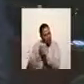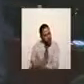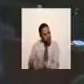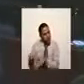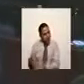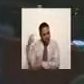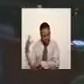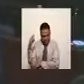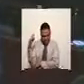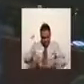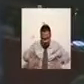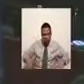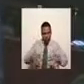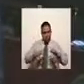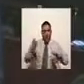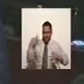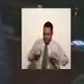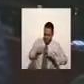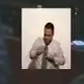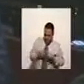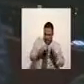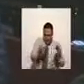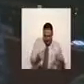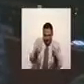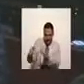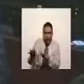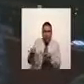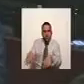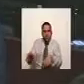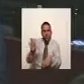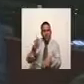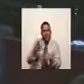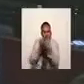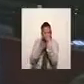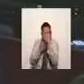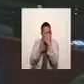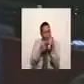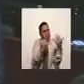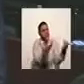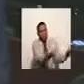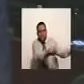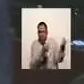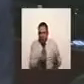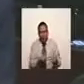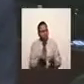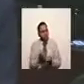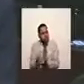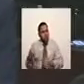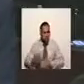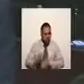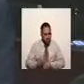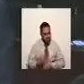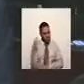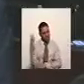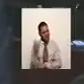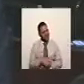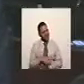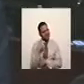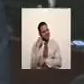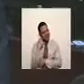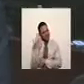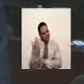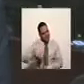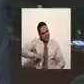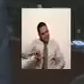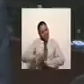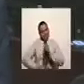La verdad es que esto, desde el punto de vista del derecho internacional, tiene unos